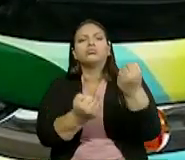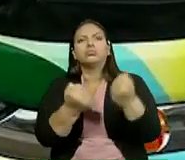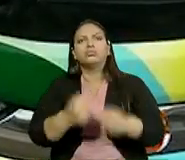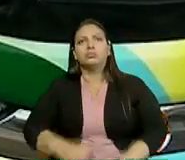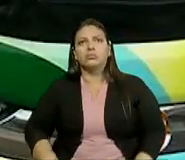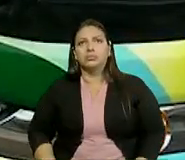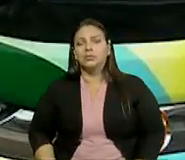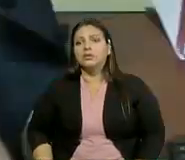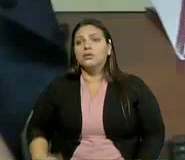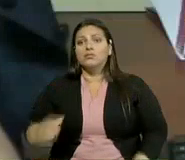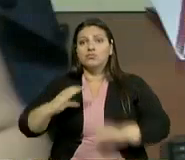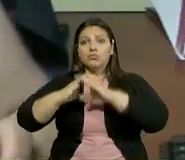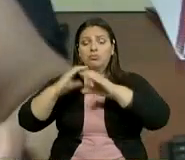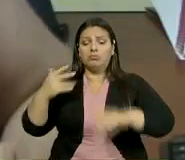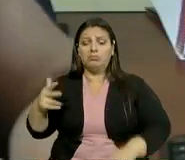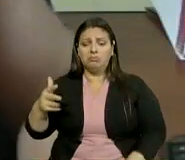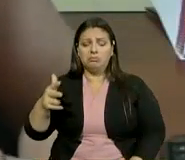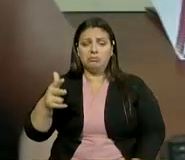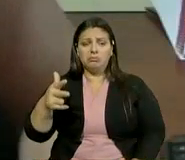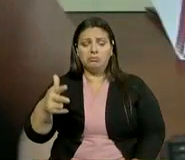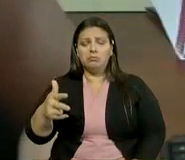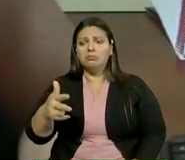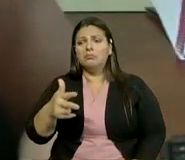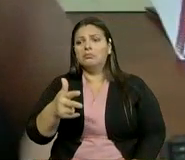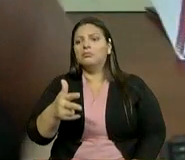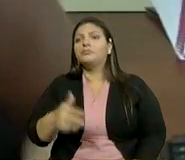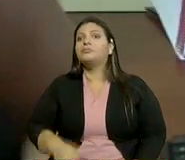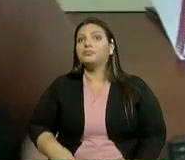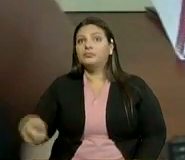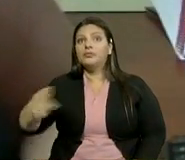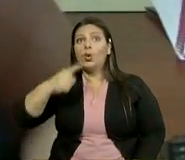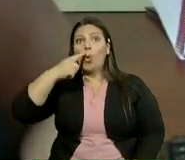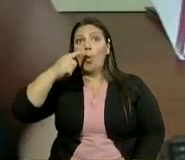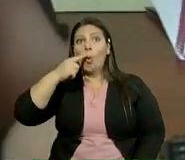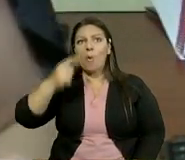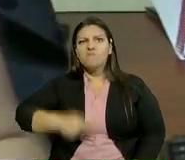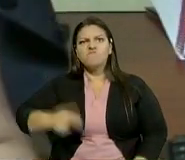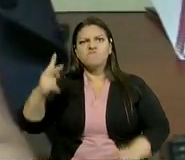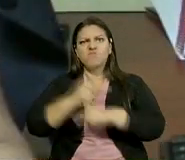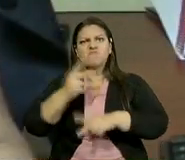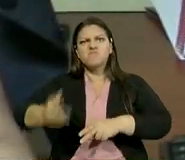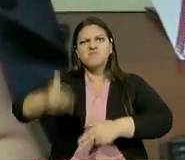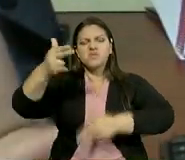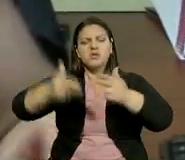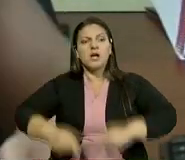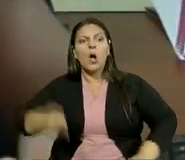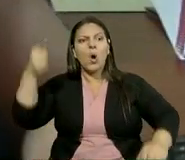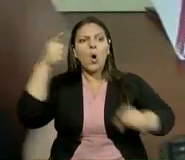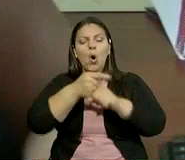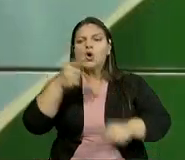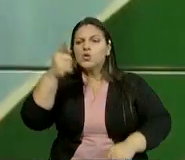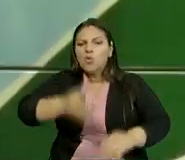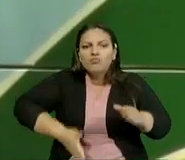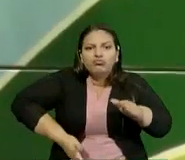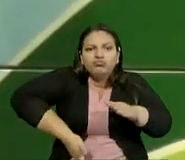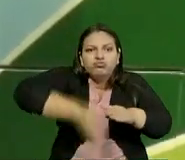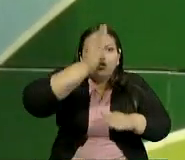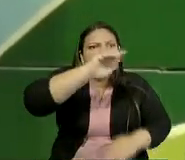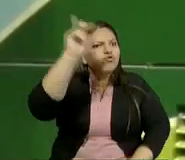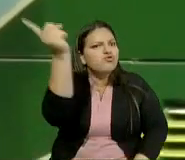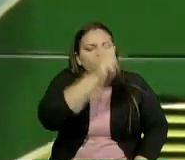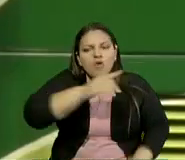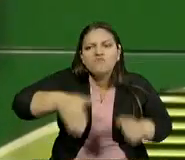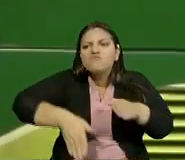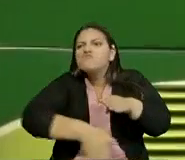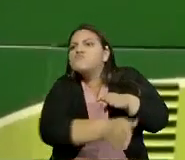asustado a los pasajeros. Obligándole a que se desvíe de su trayectoria normal de circulación, y le llevaron hasta el sector de la